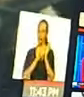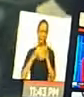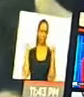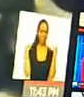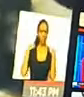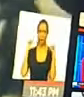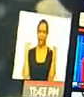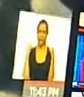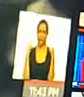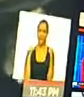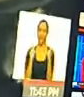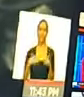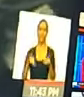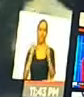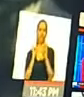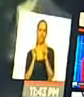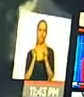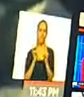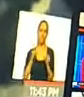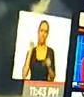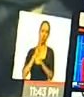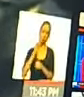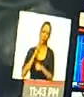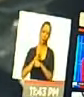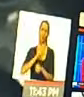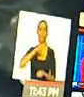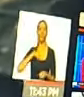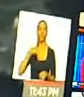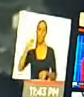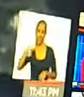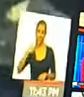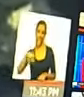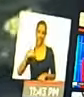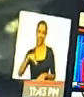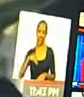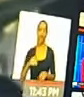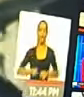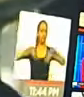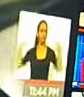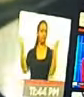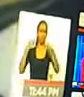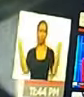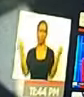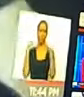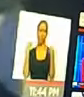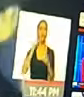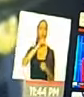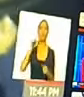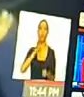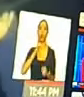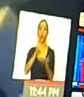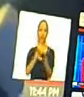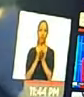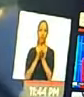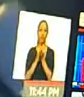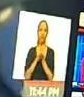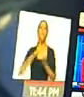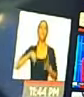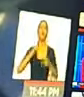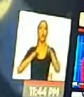nos siguen violando nuestros derechos. Por eso ando en campaña, porque si ustedes nos ayudan, podemos construir